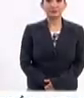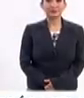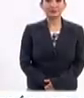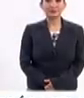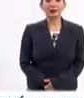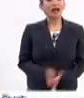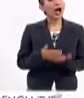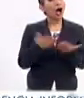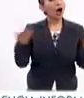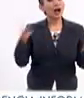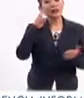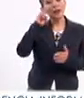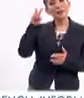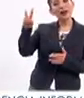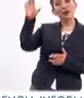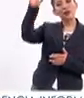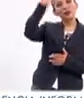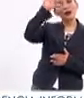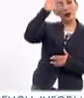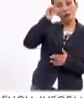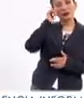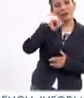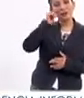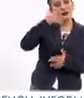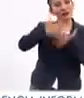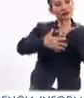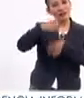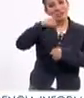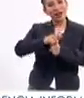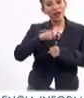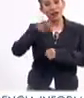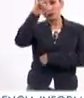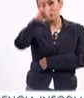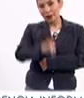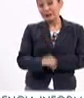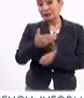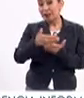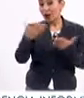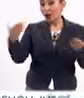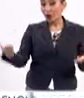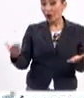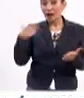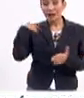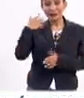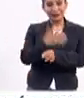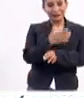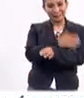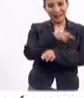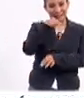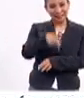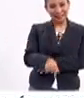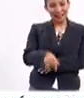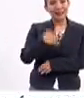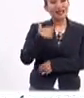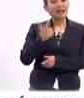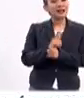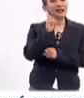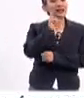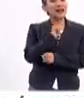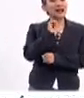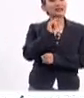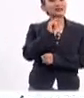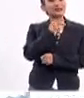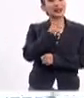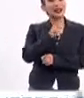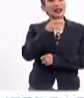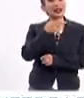Y bueno, es tiempo de dar una mirada a la cultura, como lo hacemos cada 15 días los jueves, y en esta ocasión nos acompaña en el estudio la licenciada